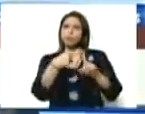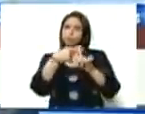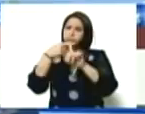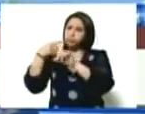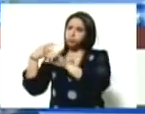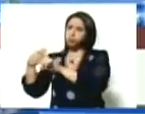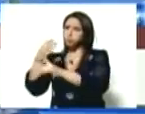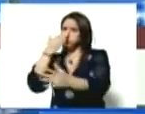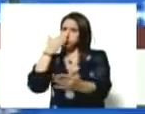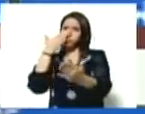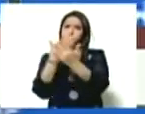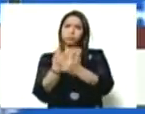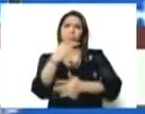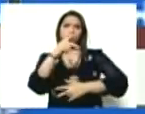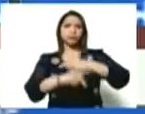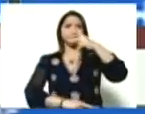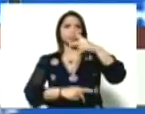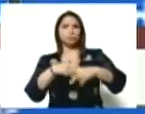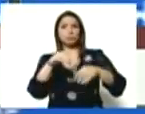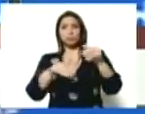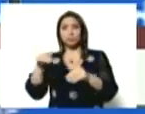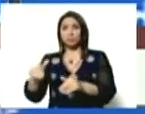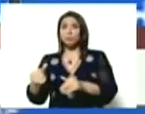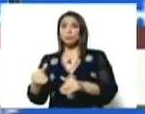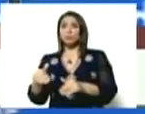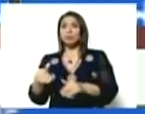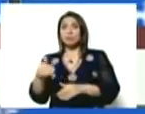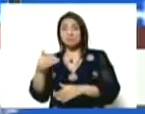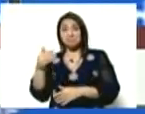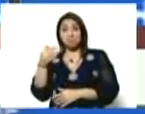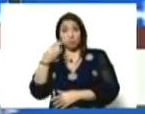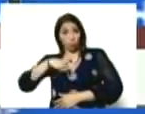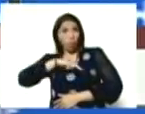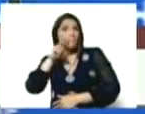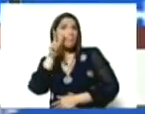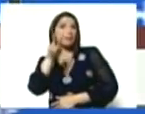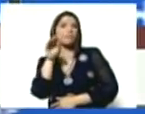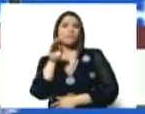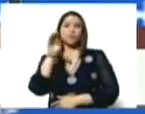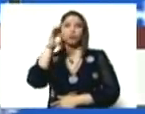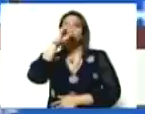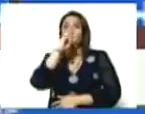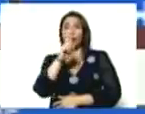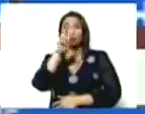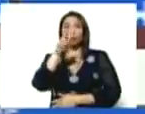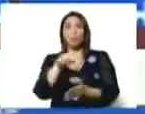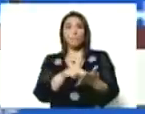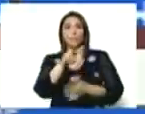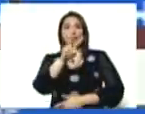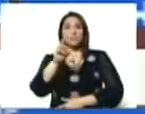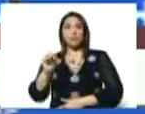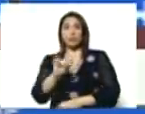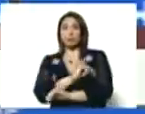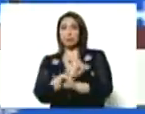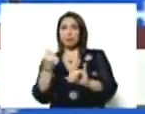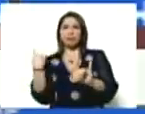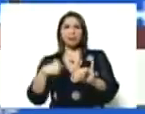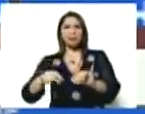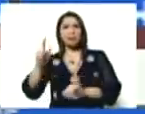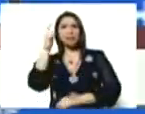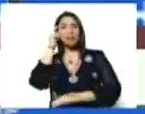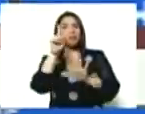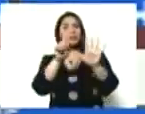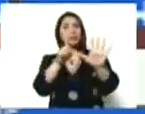los procesos electorales que se nos devenían al futuro, es decir, para el año 2020, que ya tiene fecha el